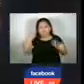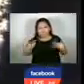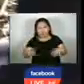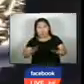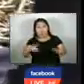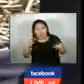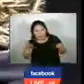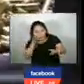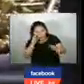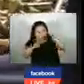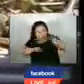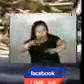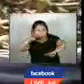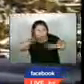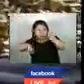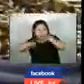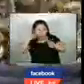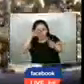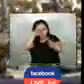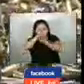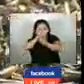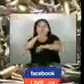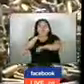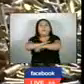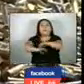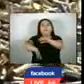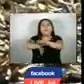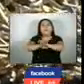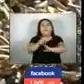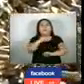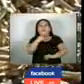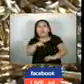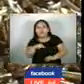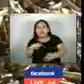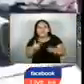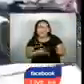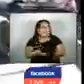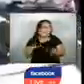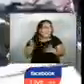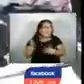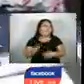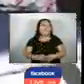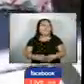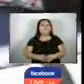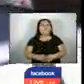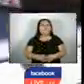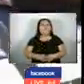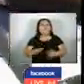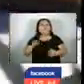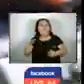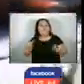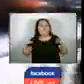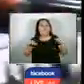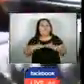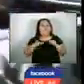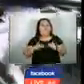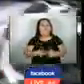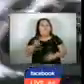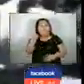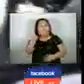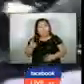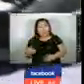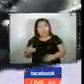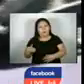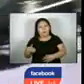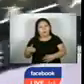proceder a identificar y a capturar a ese destinatario y a esa persona, que también